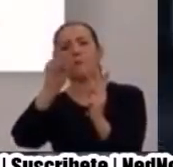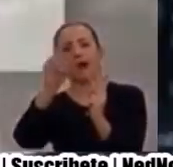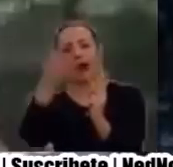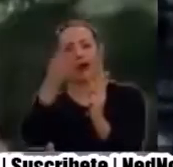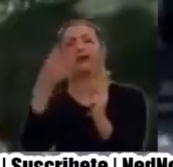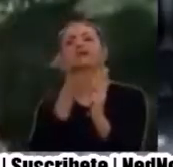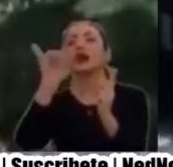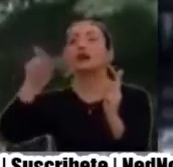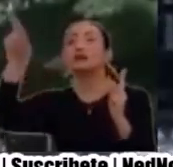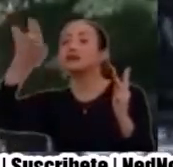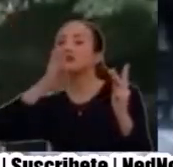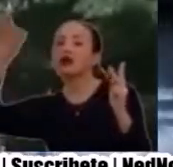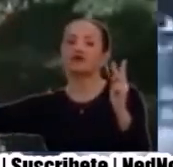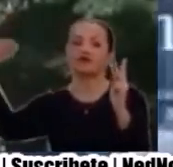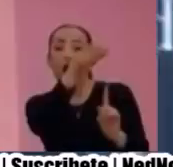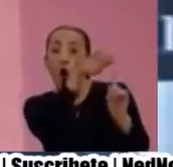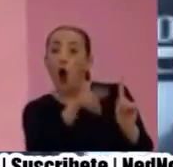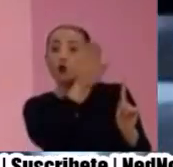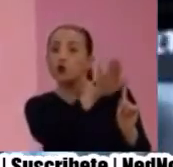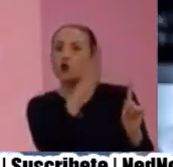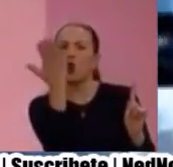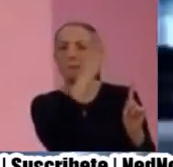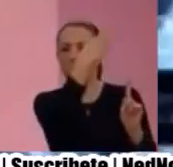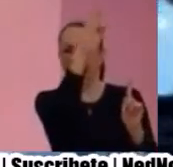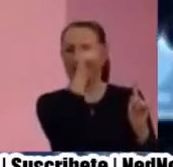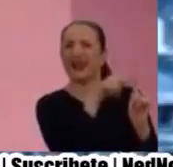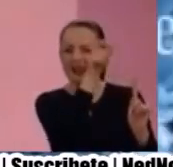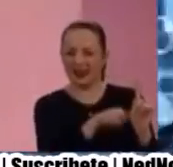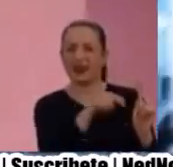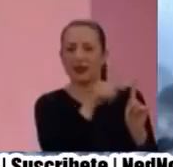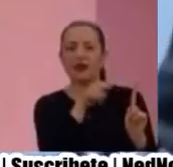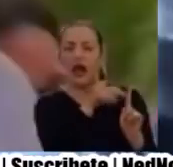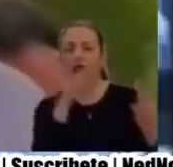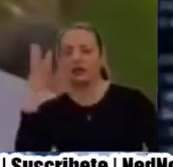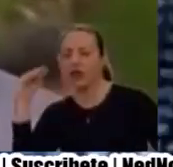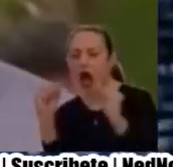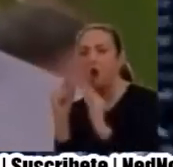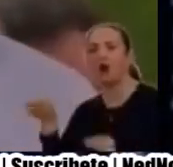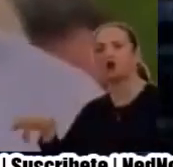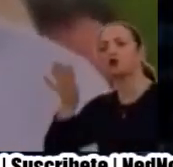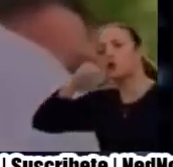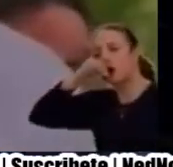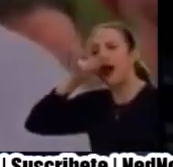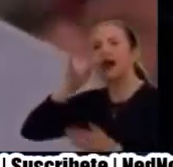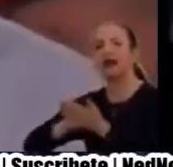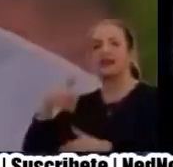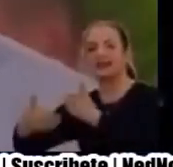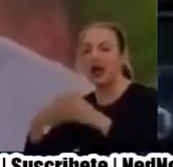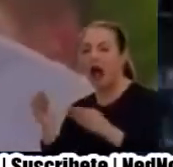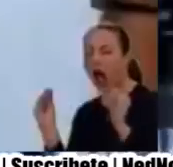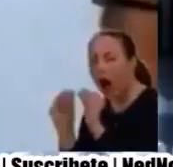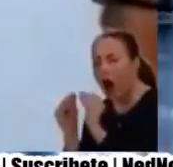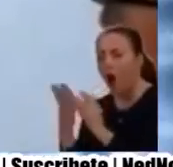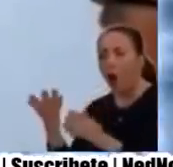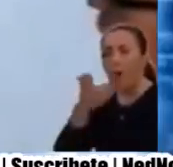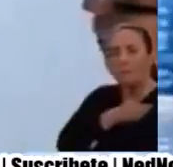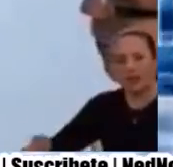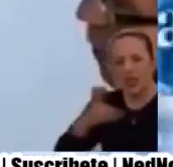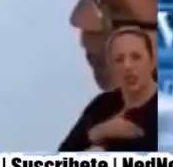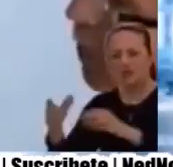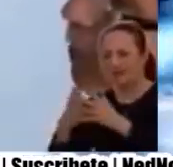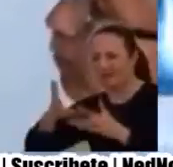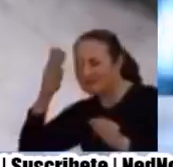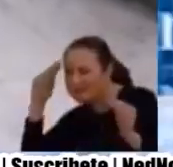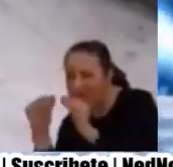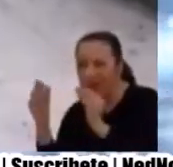que asumirá la deliberación final debemos señalar que la procuraduría general de la república recibió el pasado 29 de junio la